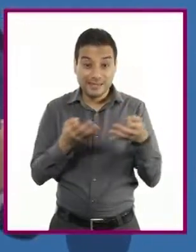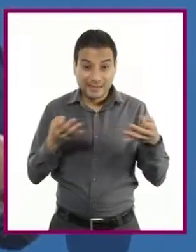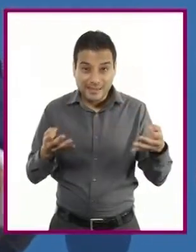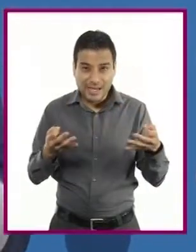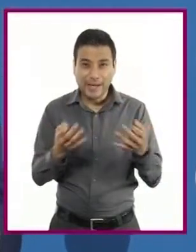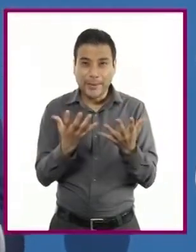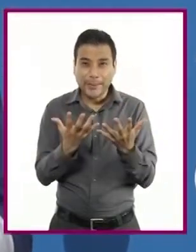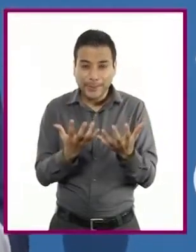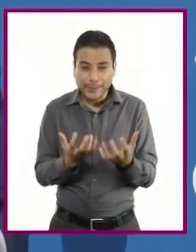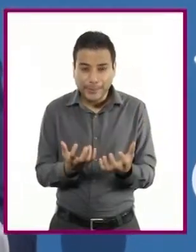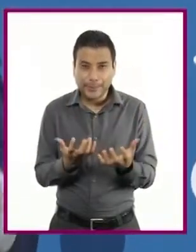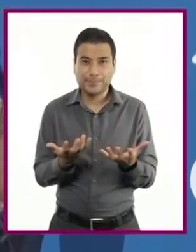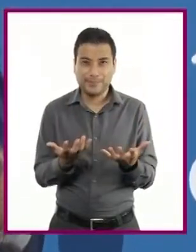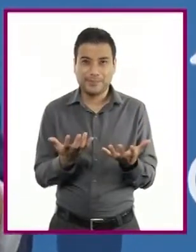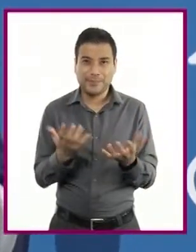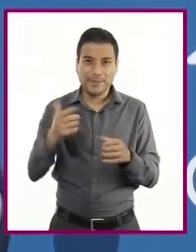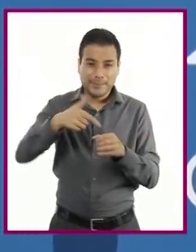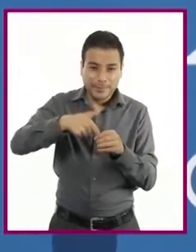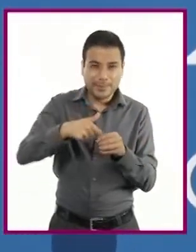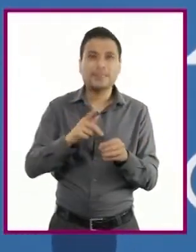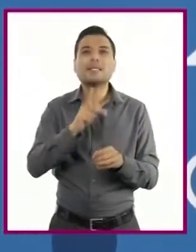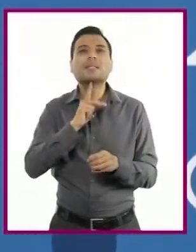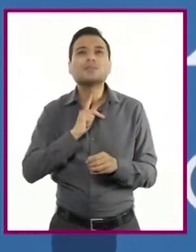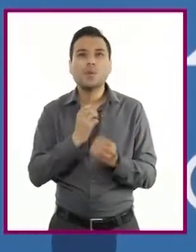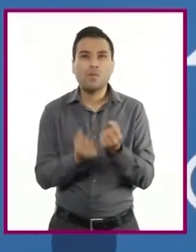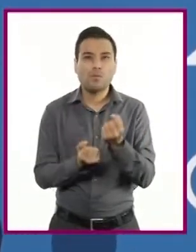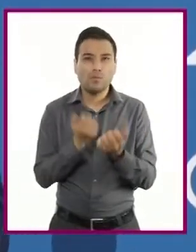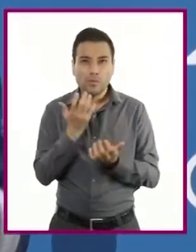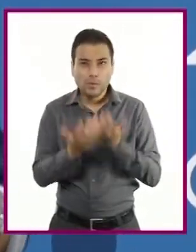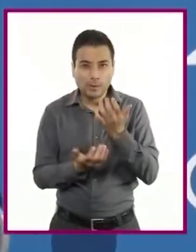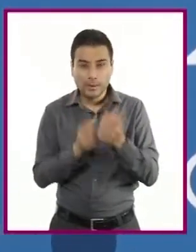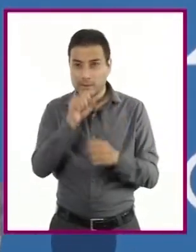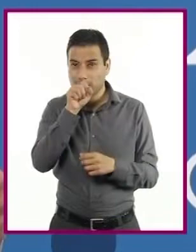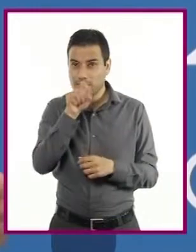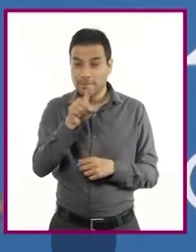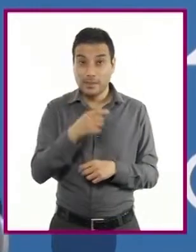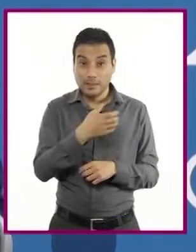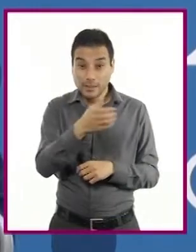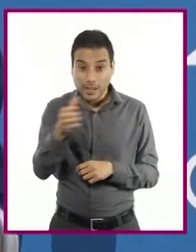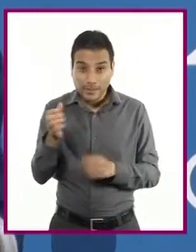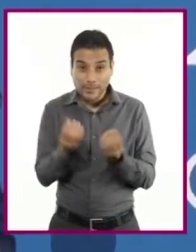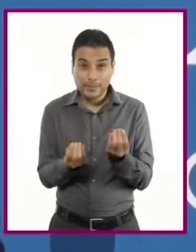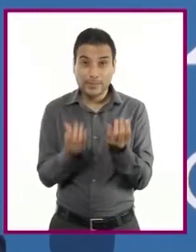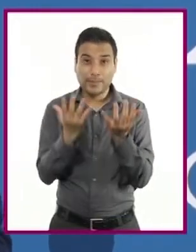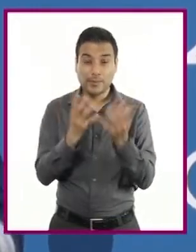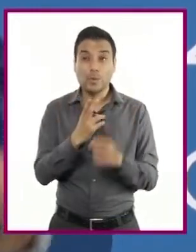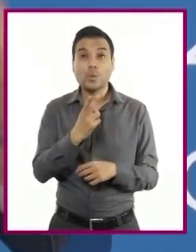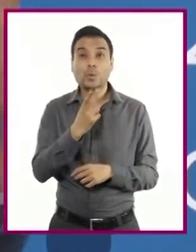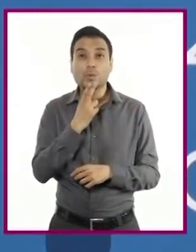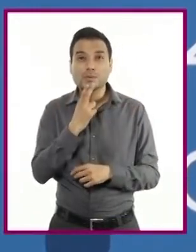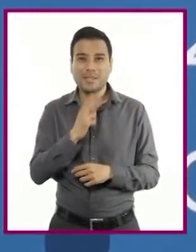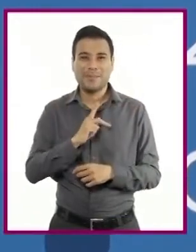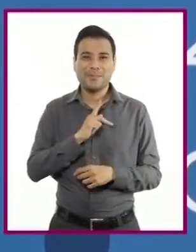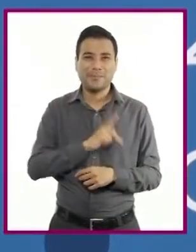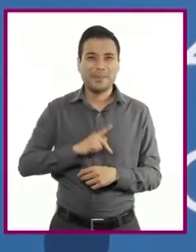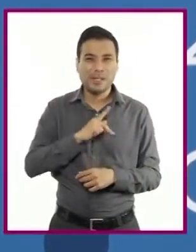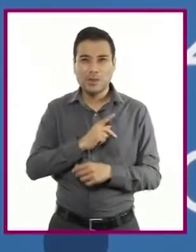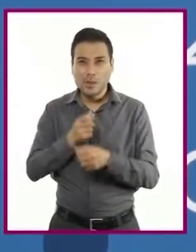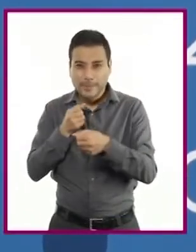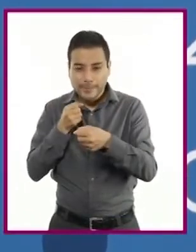de combustibles fósiles, la práctica de monocultivo y el uso de fertilizantes químicos para